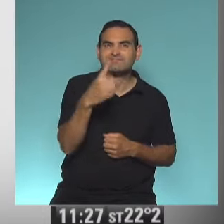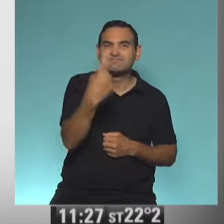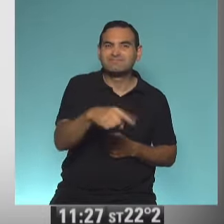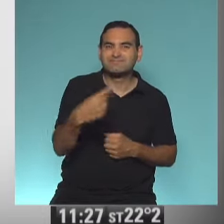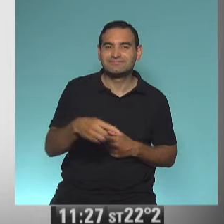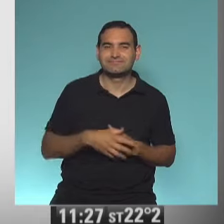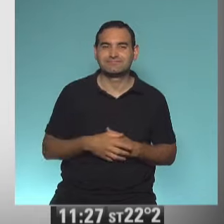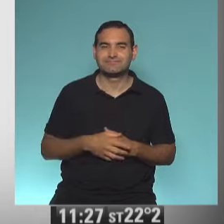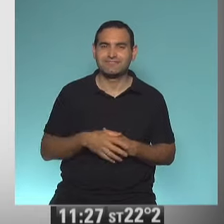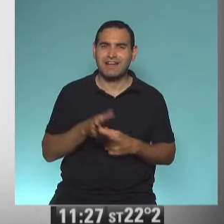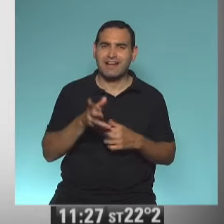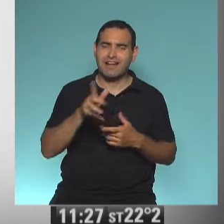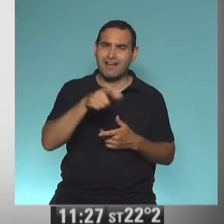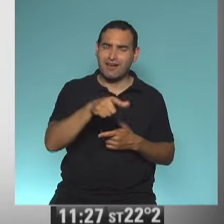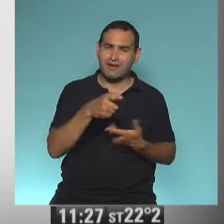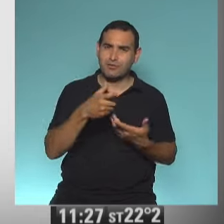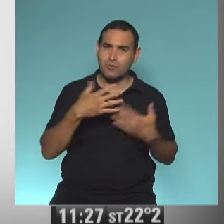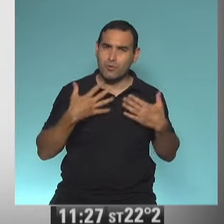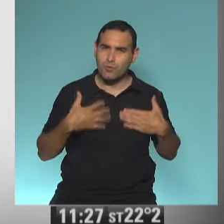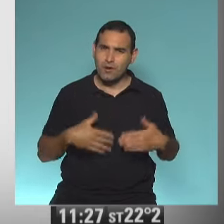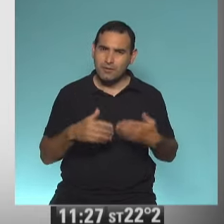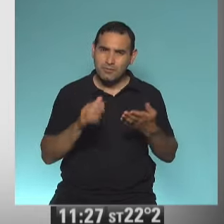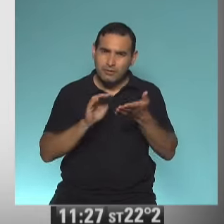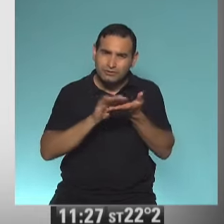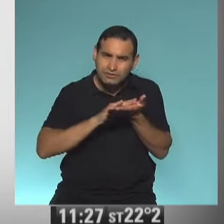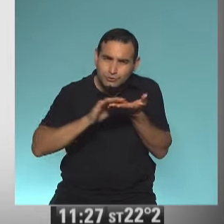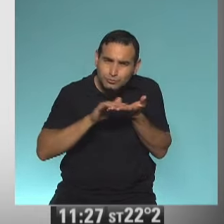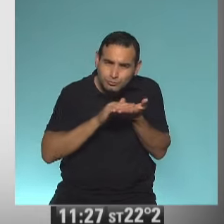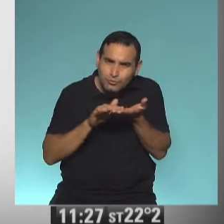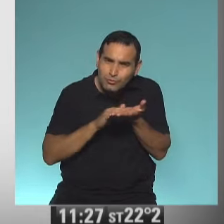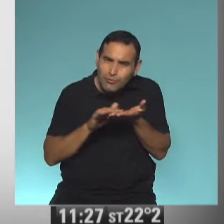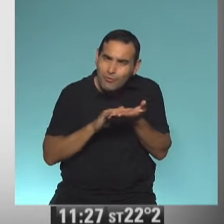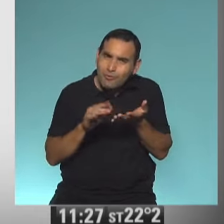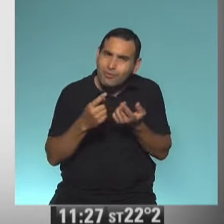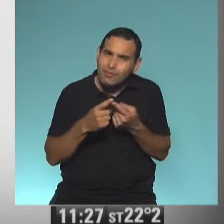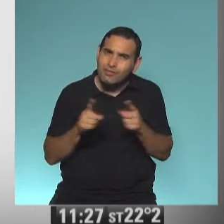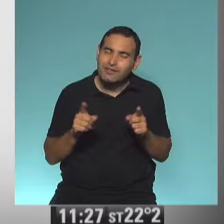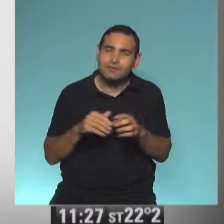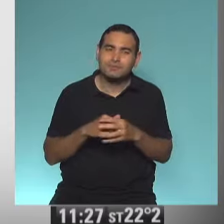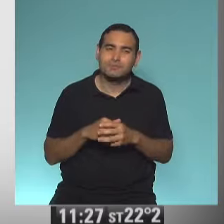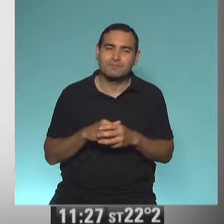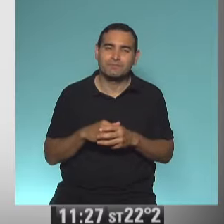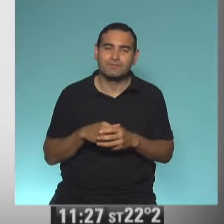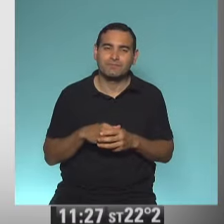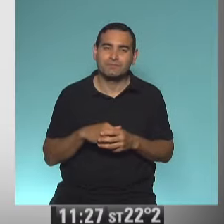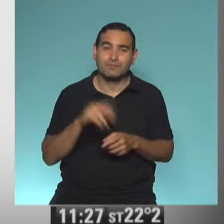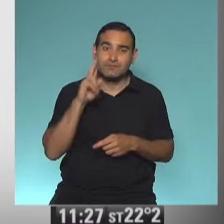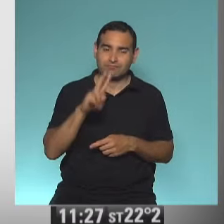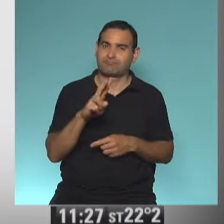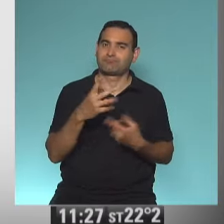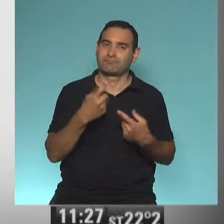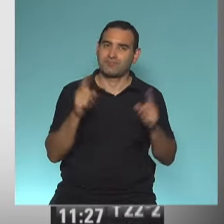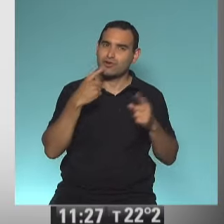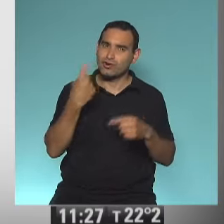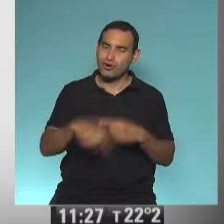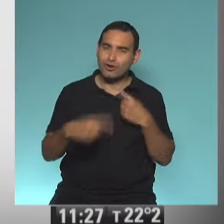veíamos. Uy, la textura de la parte de la babosa, del digamos, cuerpo, ¿no? Del cuerpito. Miren cómo es también de diferentes